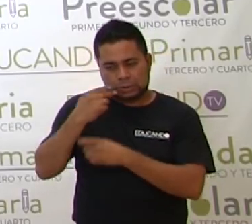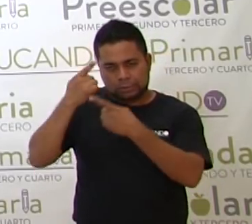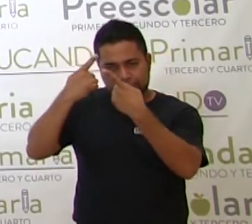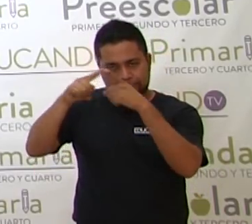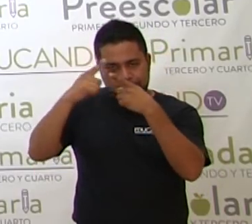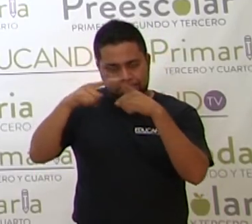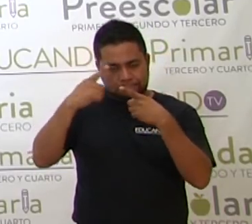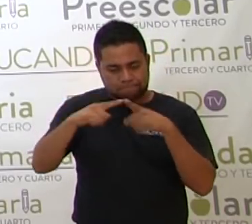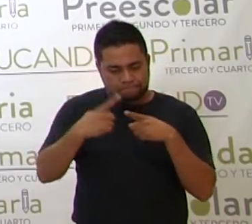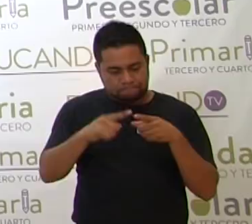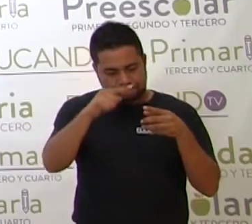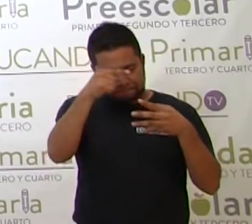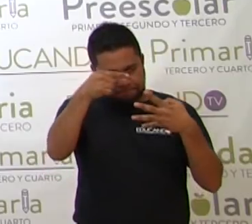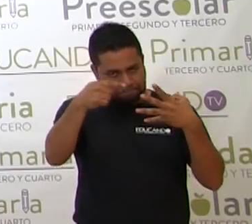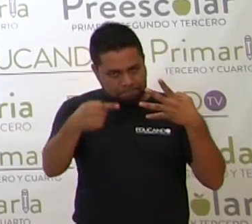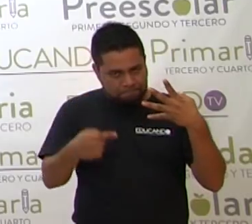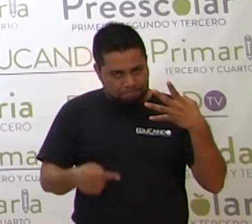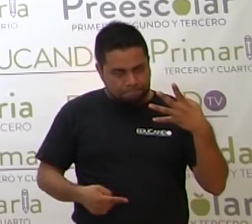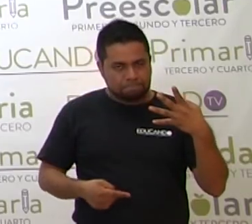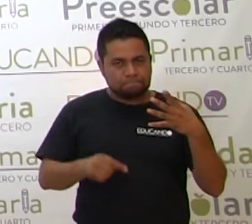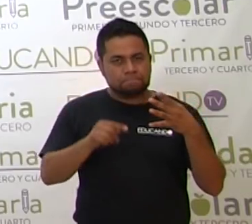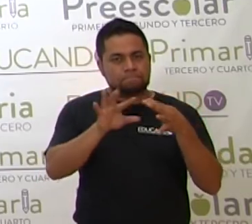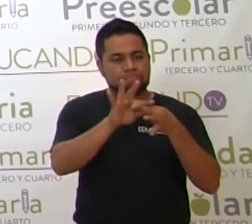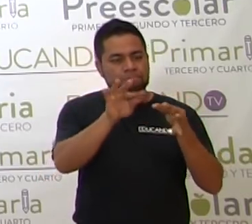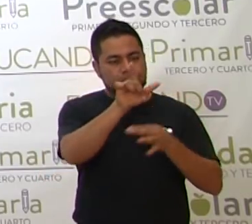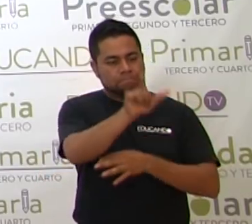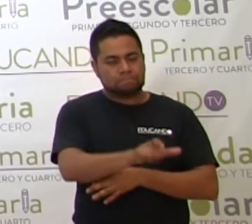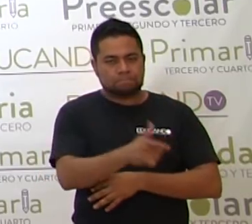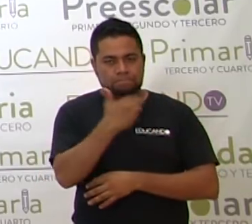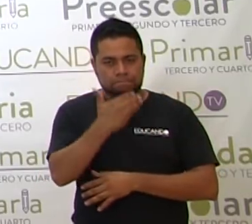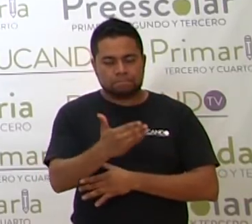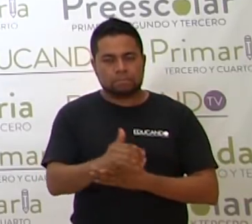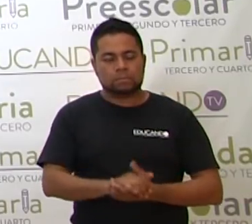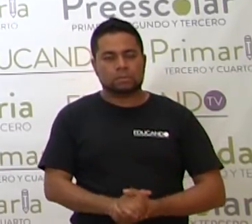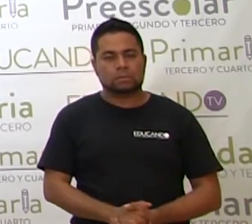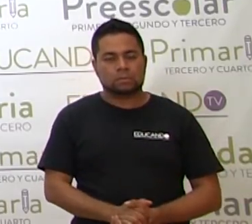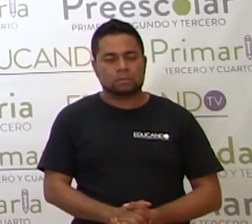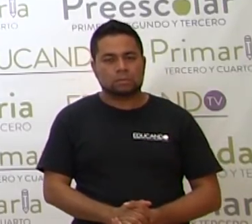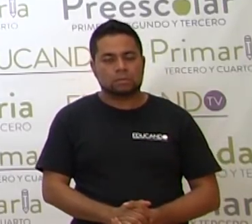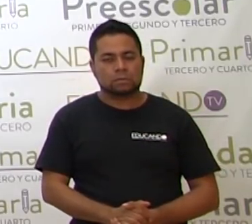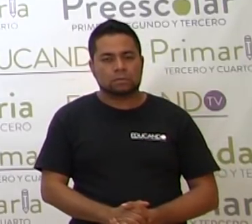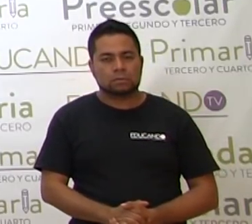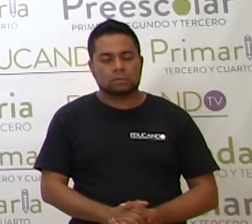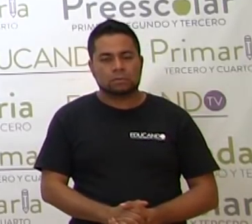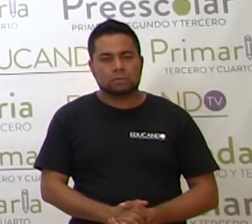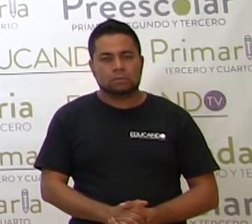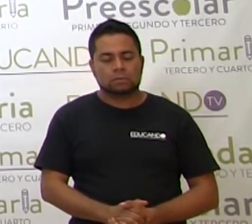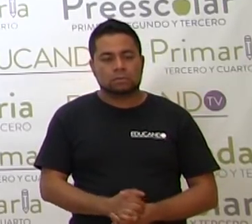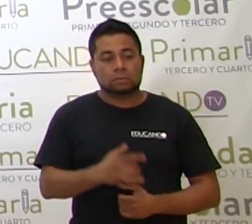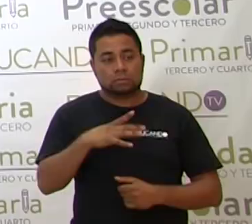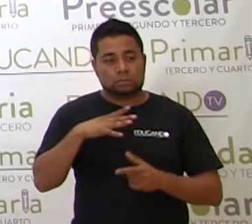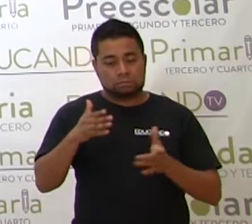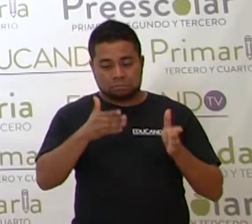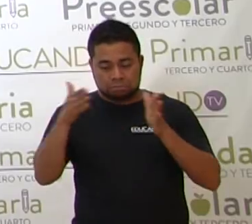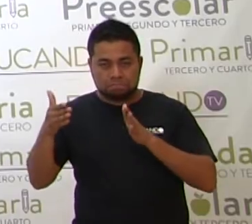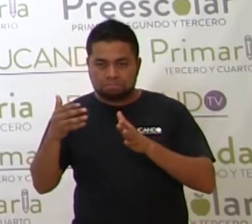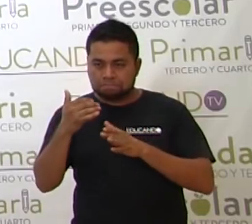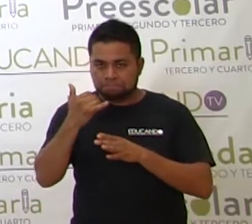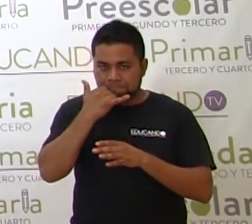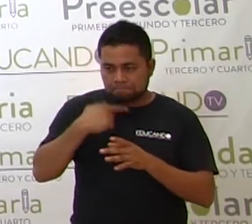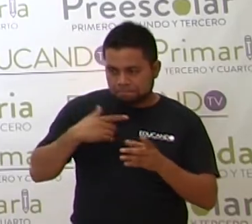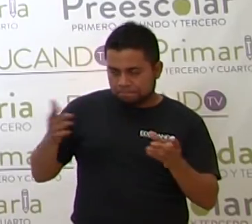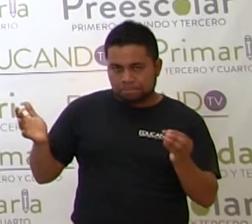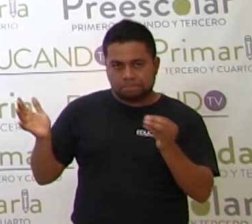estas descripciones. ¿Bien? Tenemos de este lado lo que es, voy a pegarlo acá,